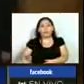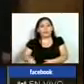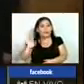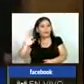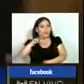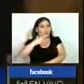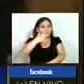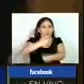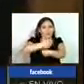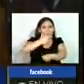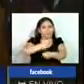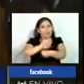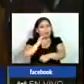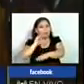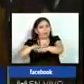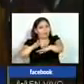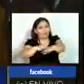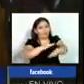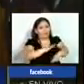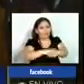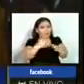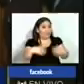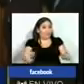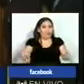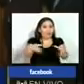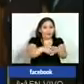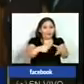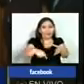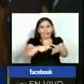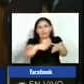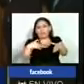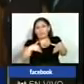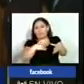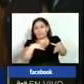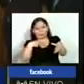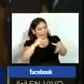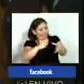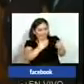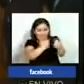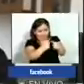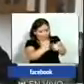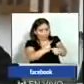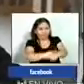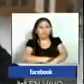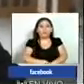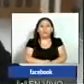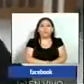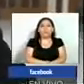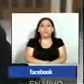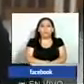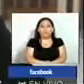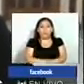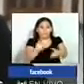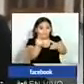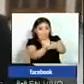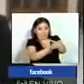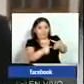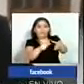Yamatey Anunció el cambio De todo el equipo Que dirigía El ministerio De salud Estamos teniendo Una renovación Del equipo